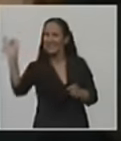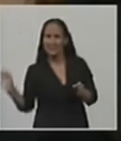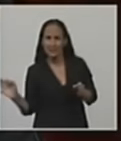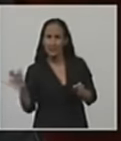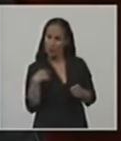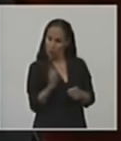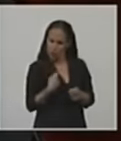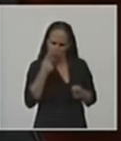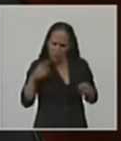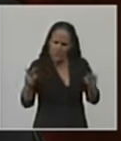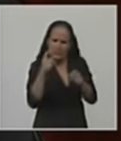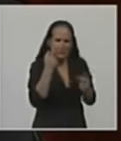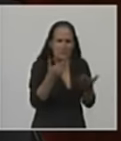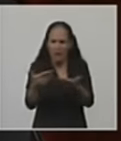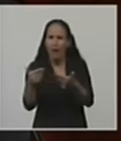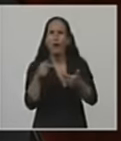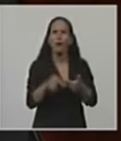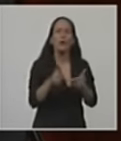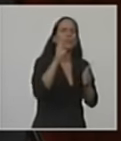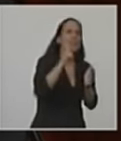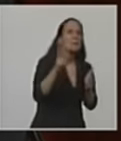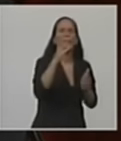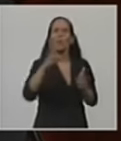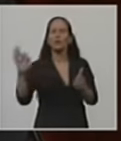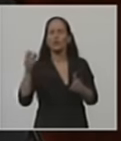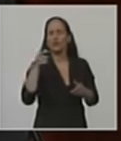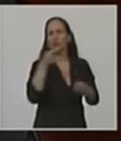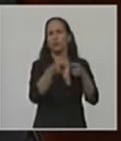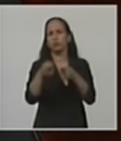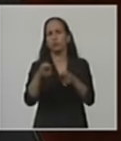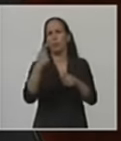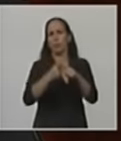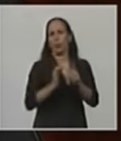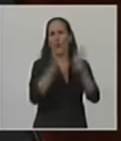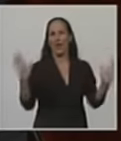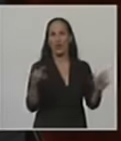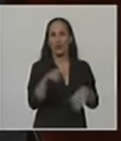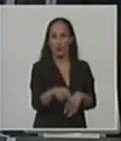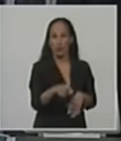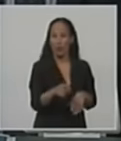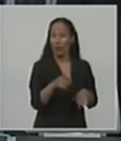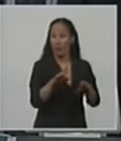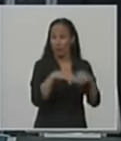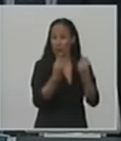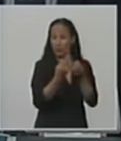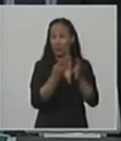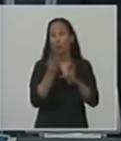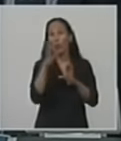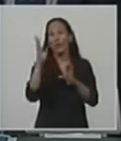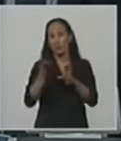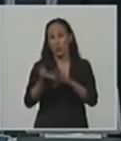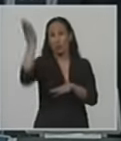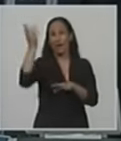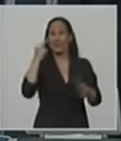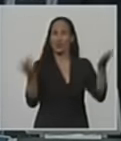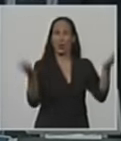que estamos en 3.400 homicidios por año, lo que representa un aumento del 40% respecto del